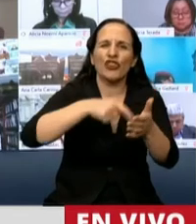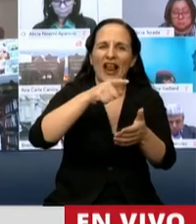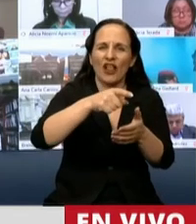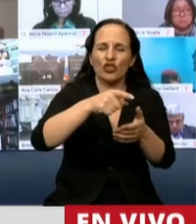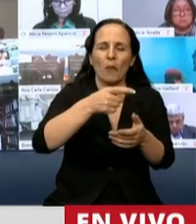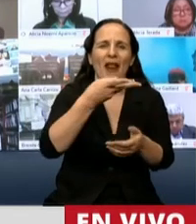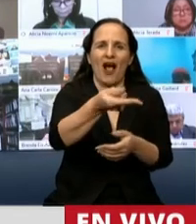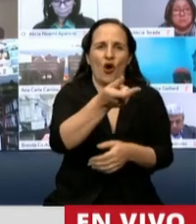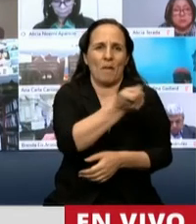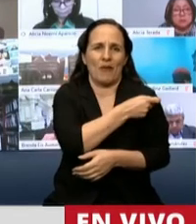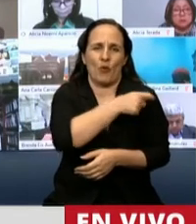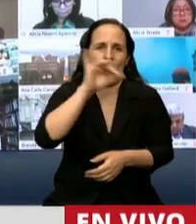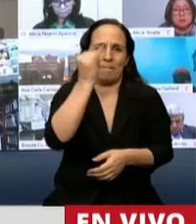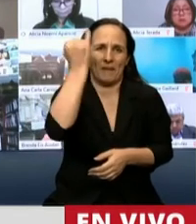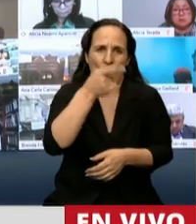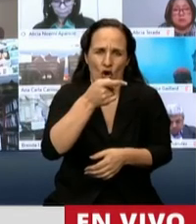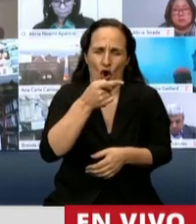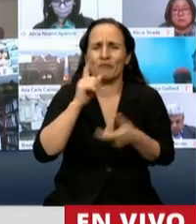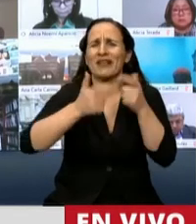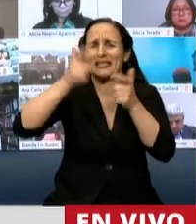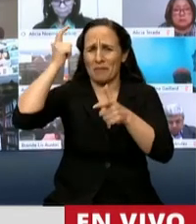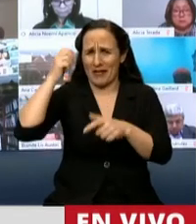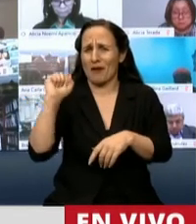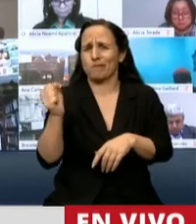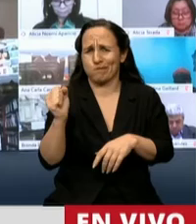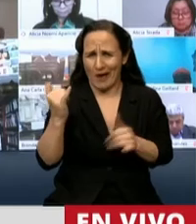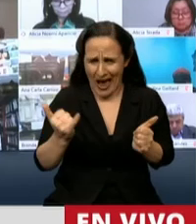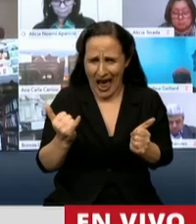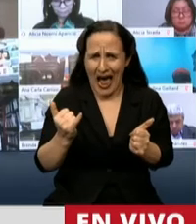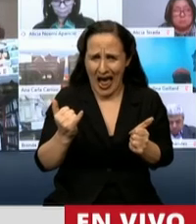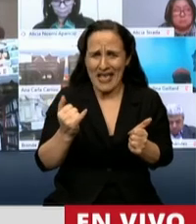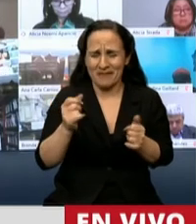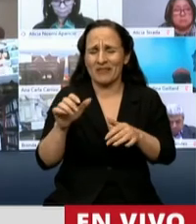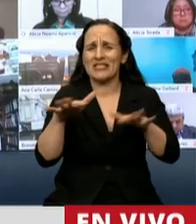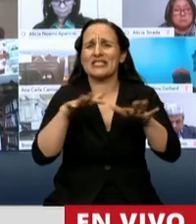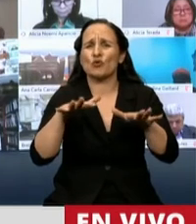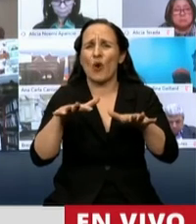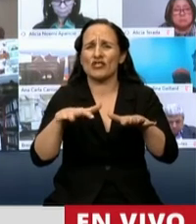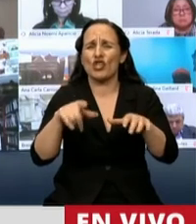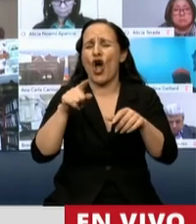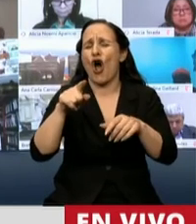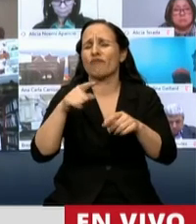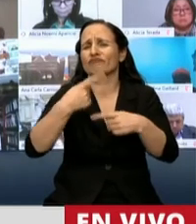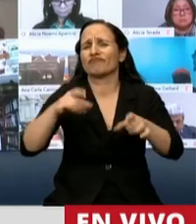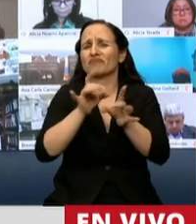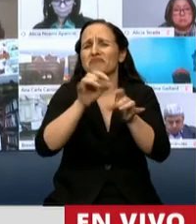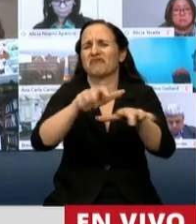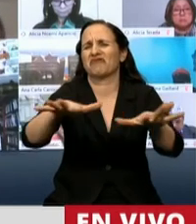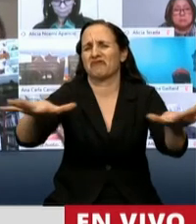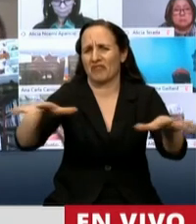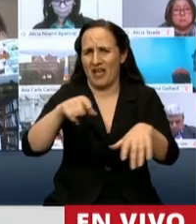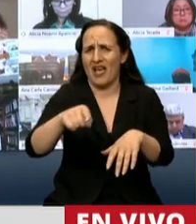mejores adquisiciones. Tenemos mucha experiencia de lo que han ocurrido en otras pandemias, donde cientos de